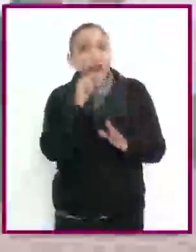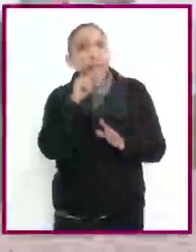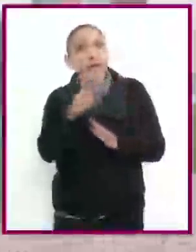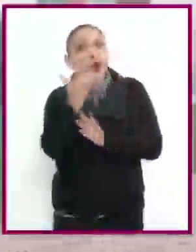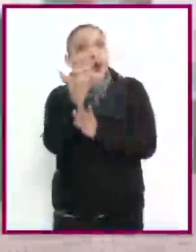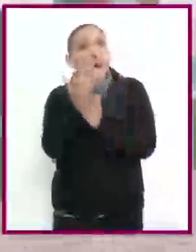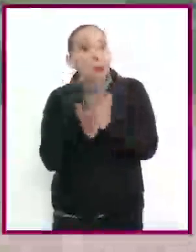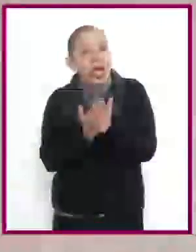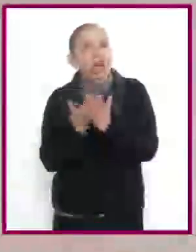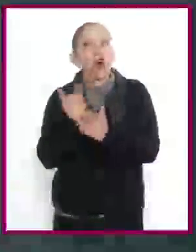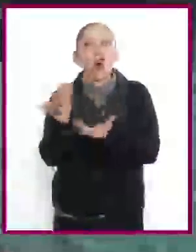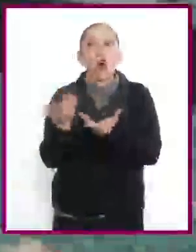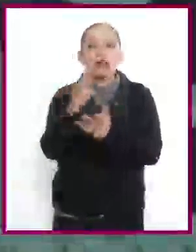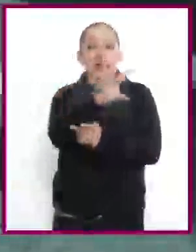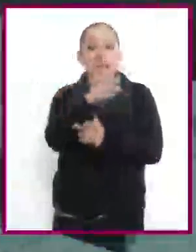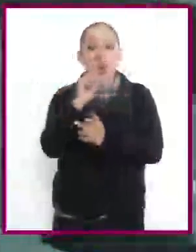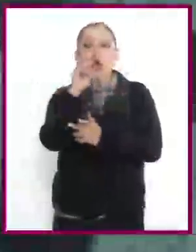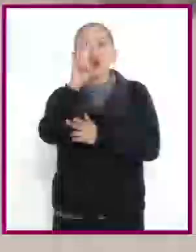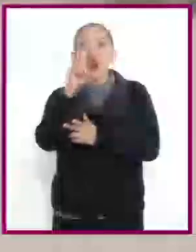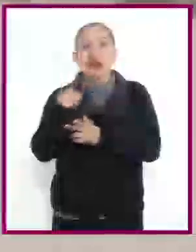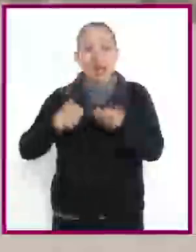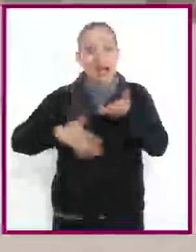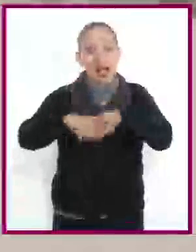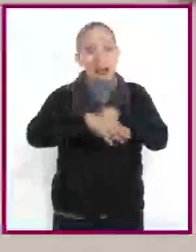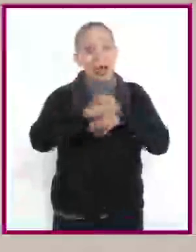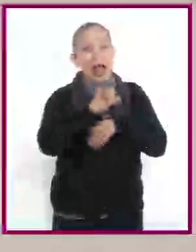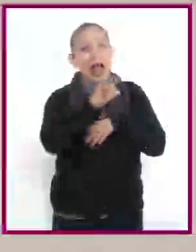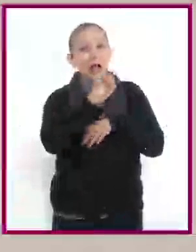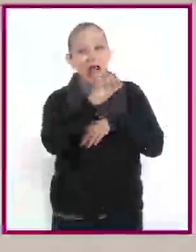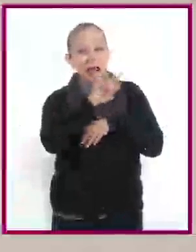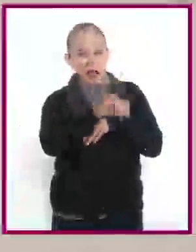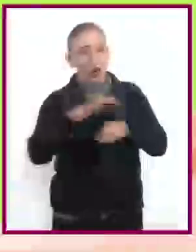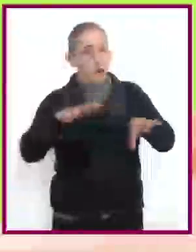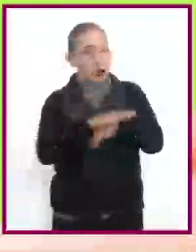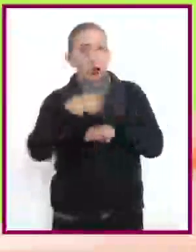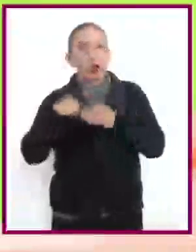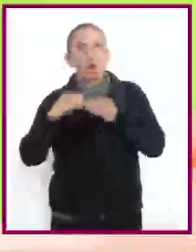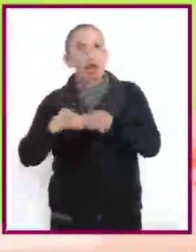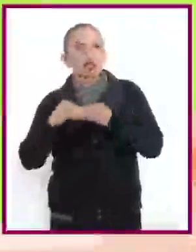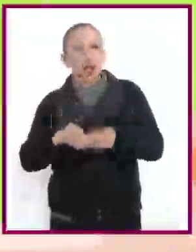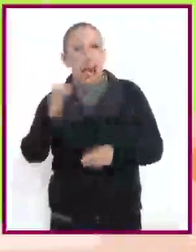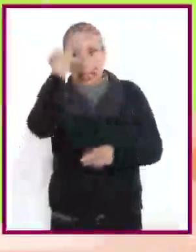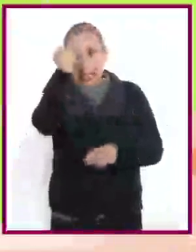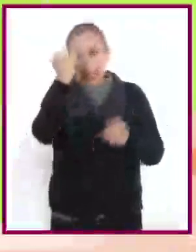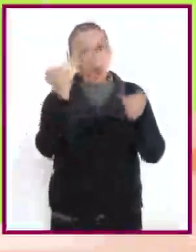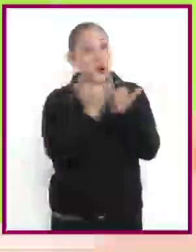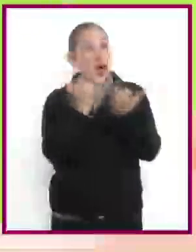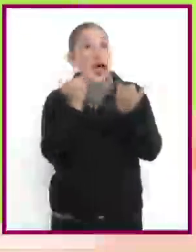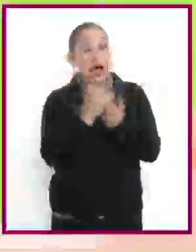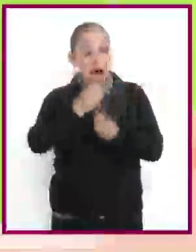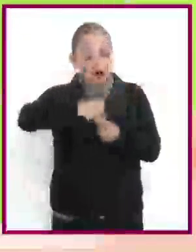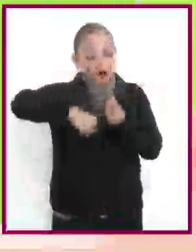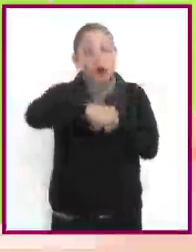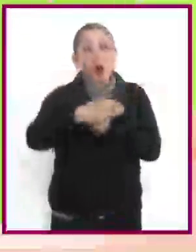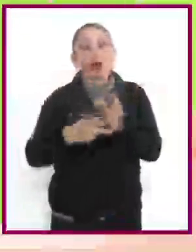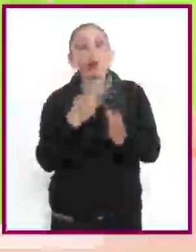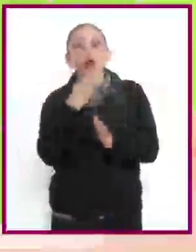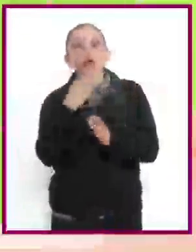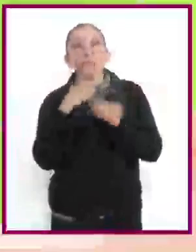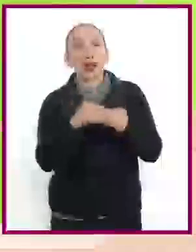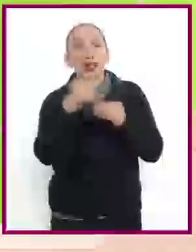para reparaciones y un espacio hueco para infraestructura básica. La propuesta ecológica no solo radica en el uso